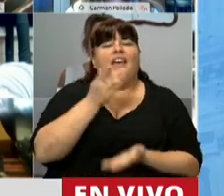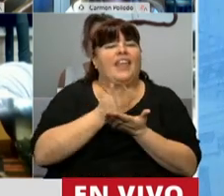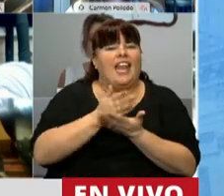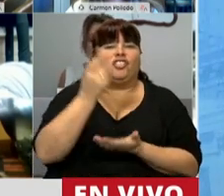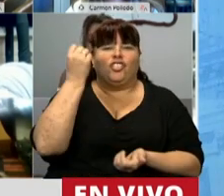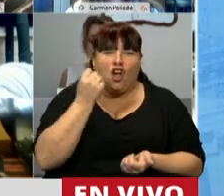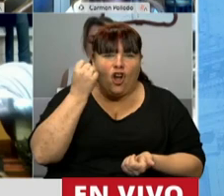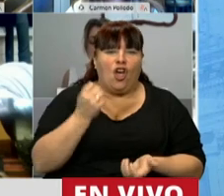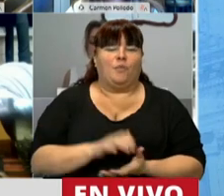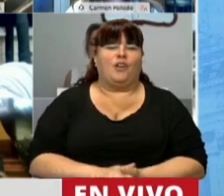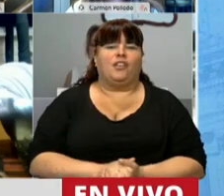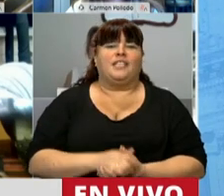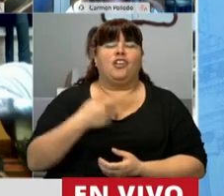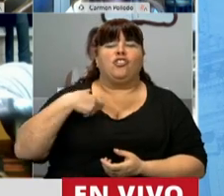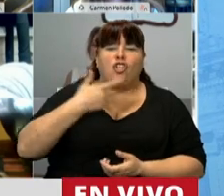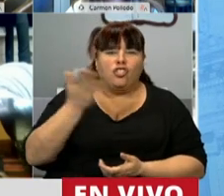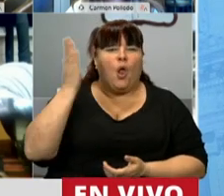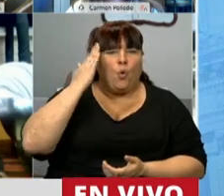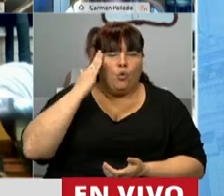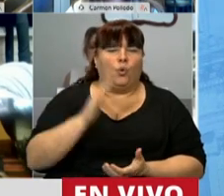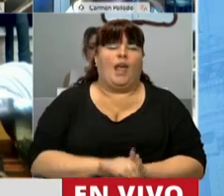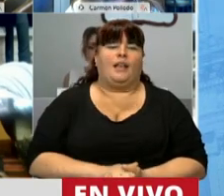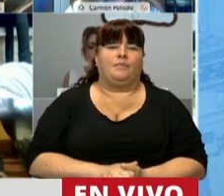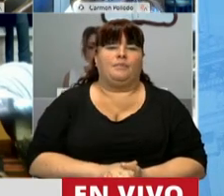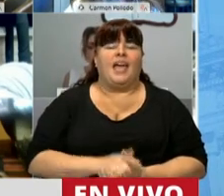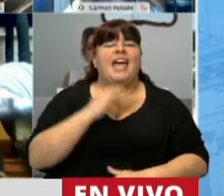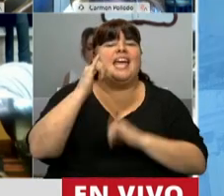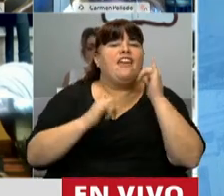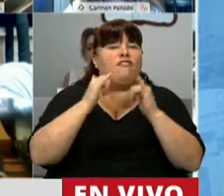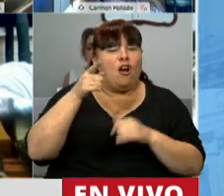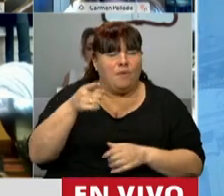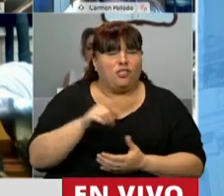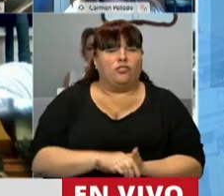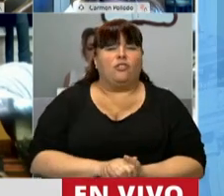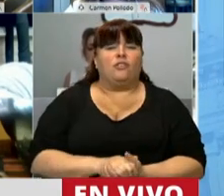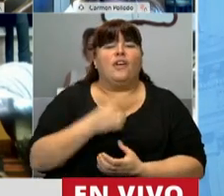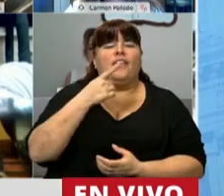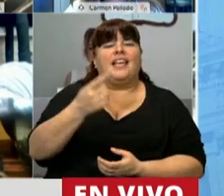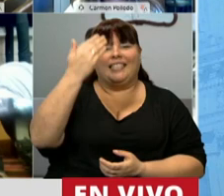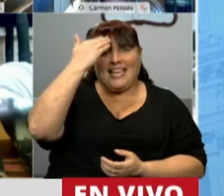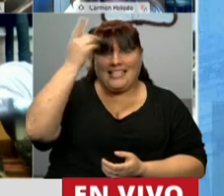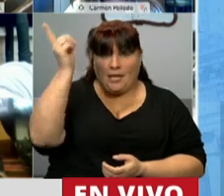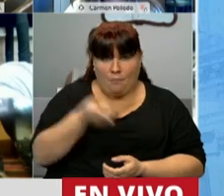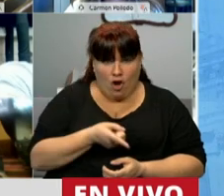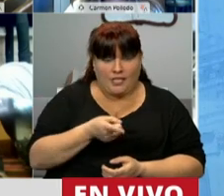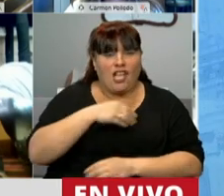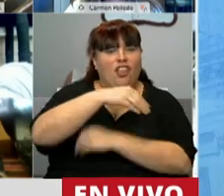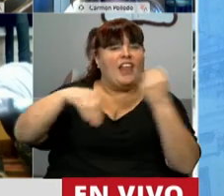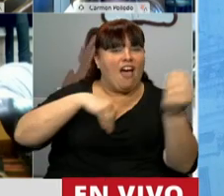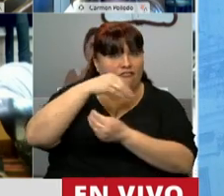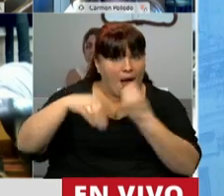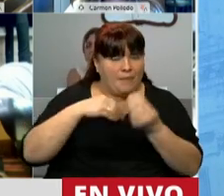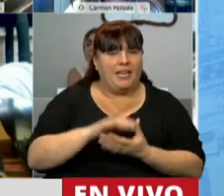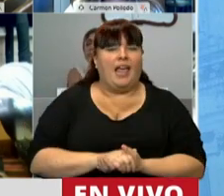derechos económicos, sociales y culturales. El informe de Bachelet habla que el 15% de las